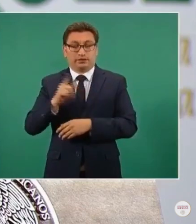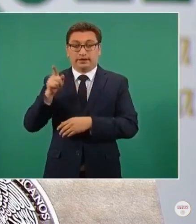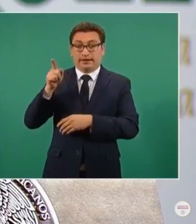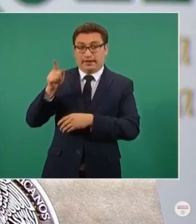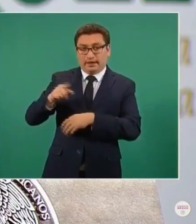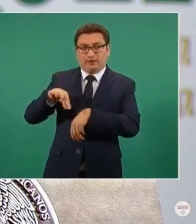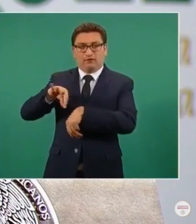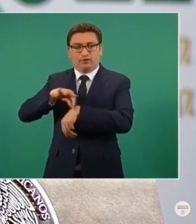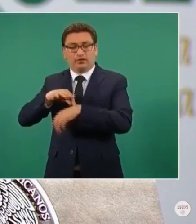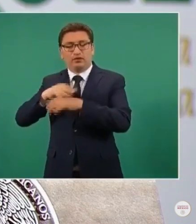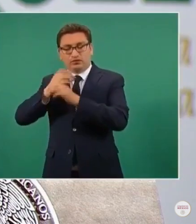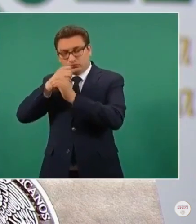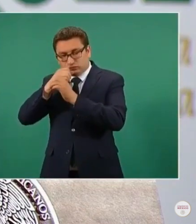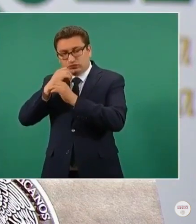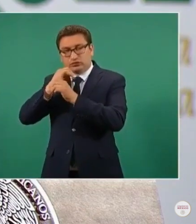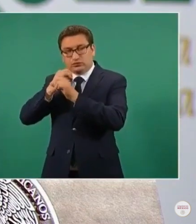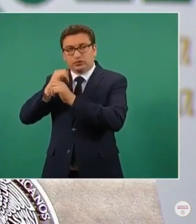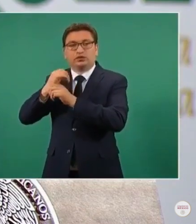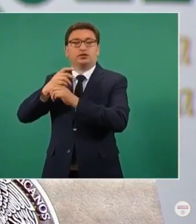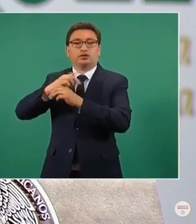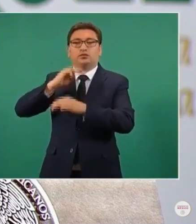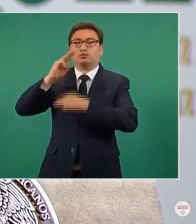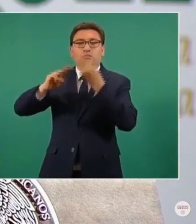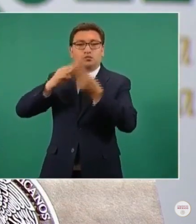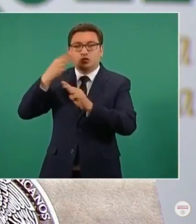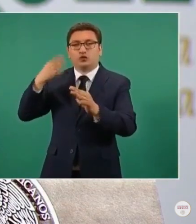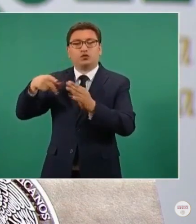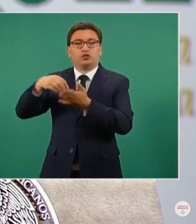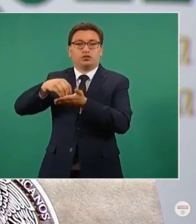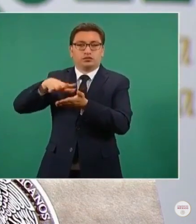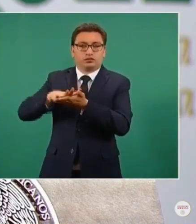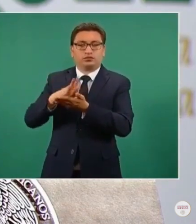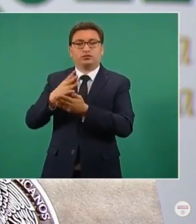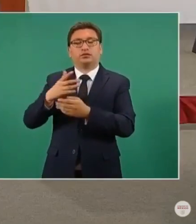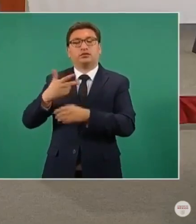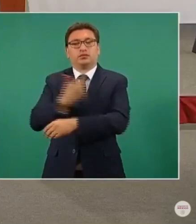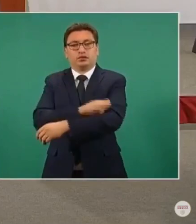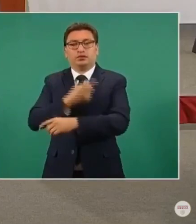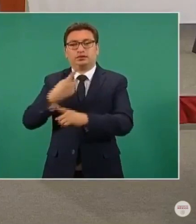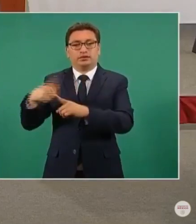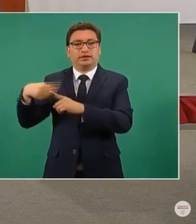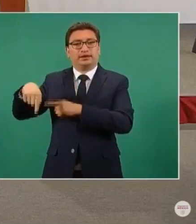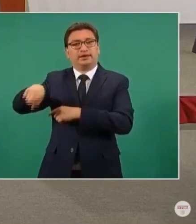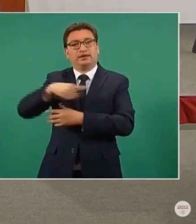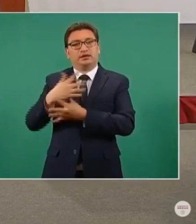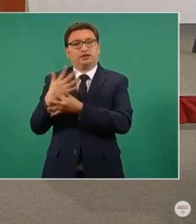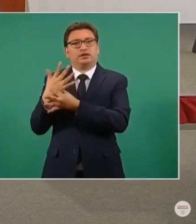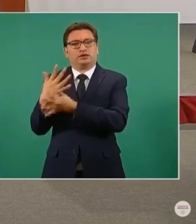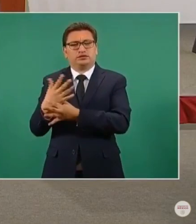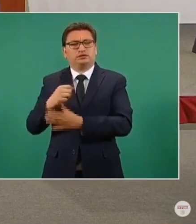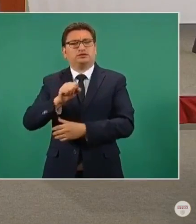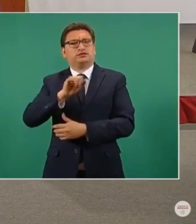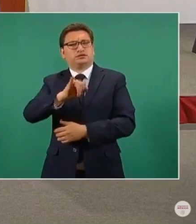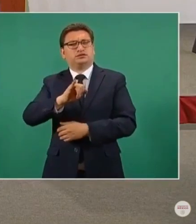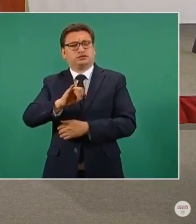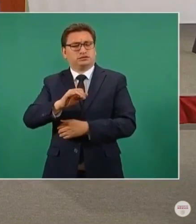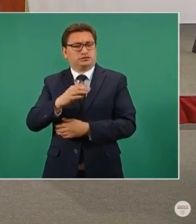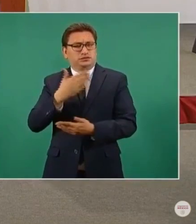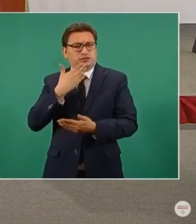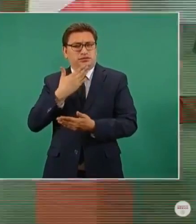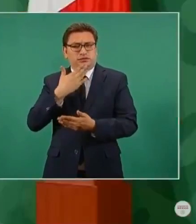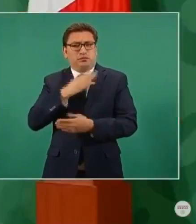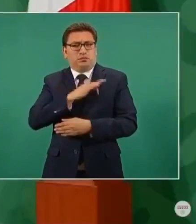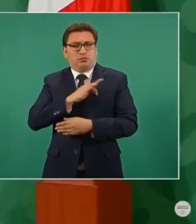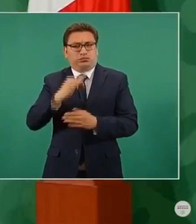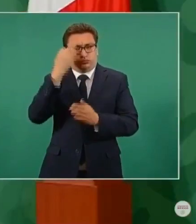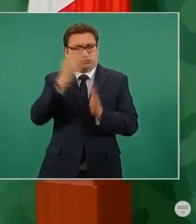farmacéuticas, agencias de regulación sanitaria del mundo en donde fueron registradas inicialmente, han dado los avales para